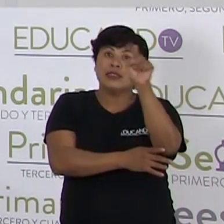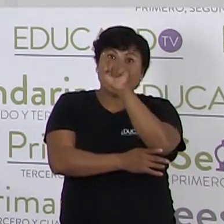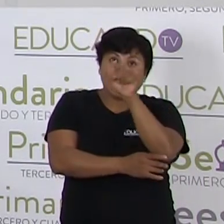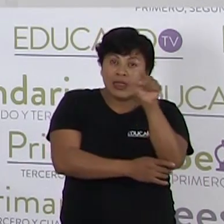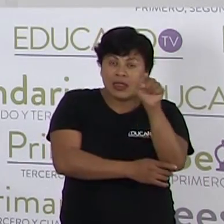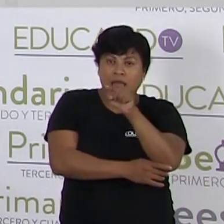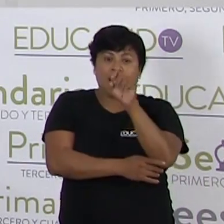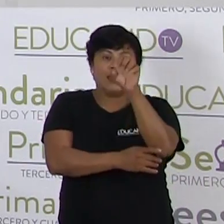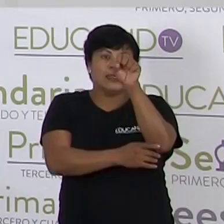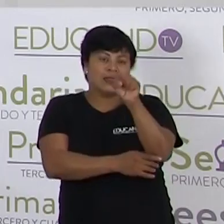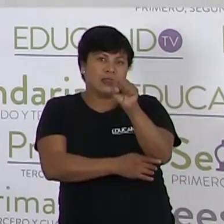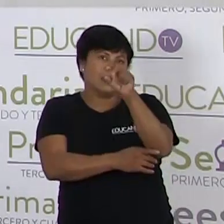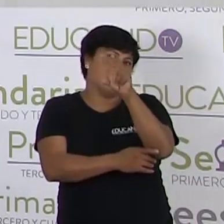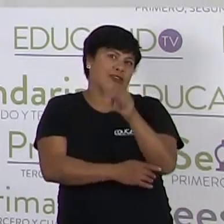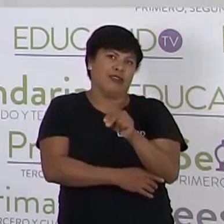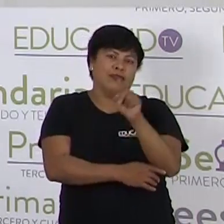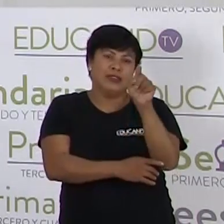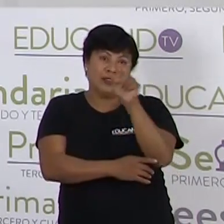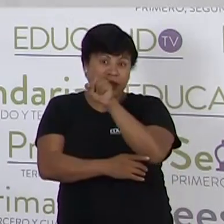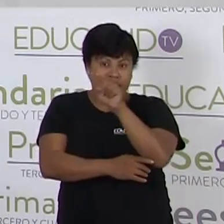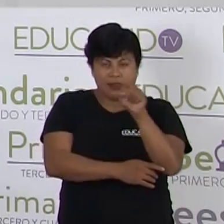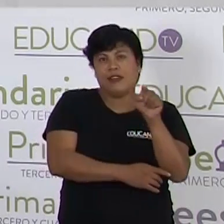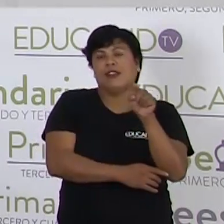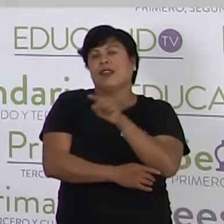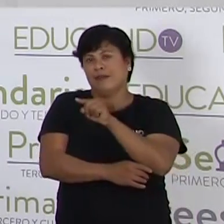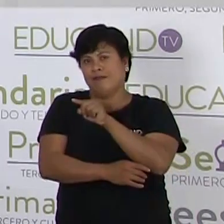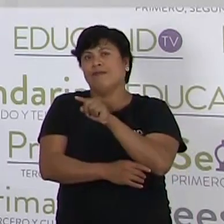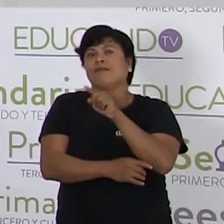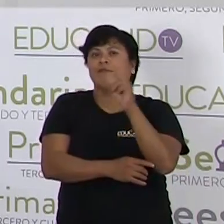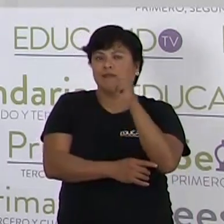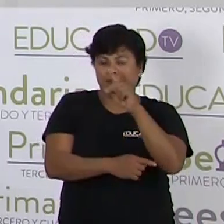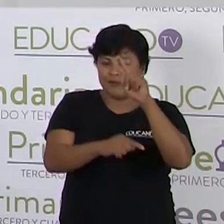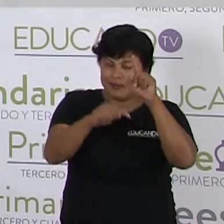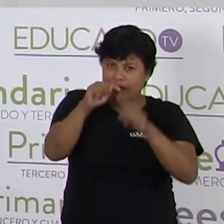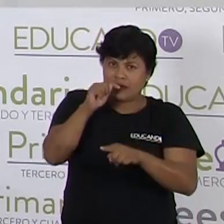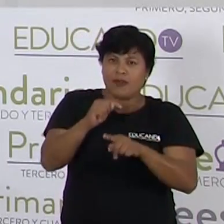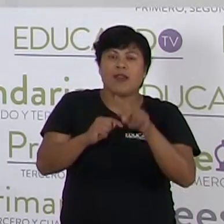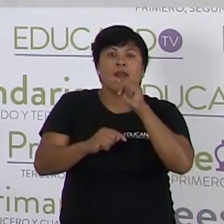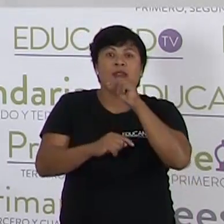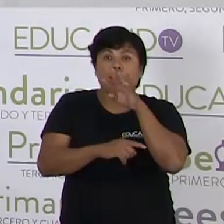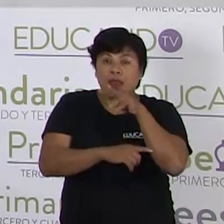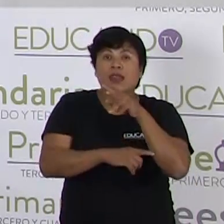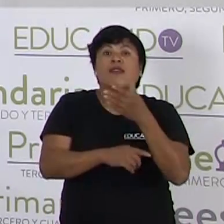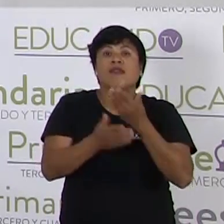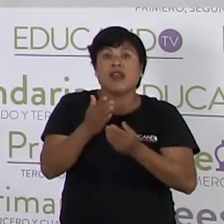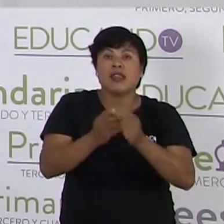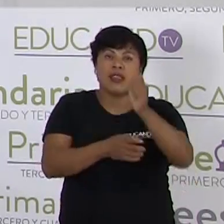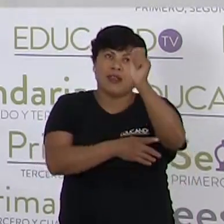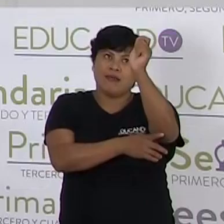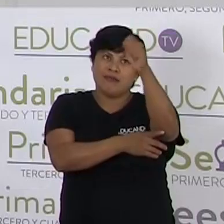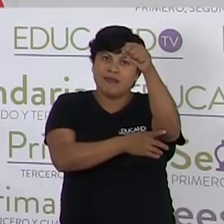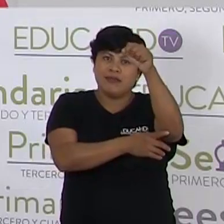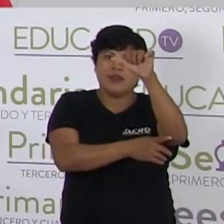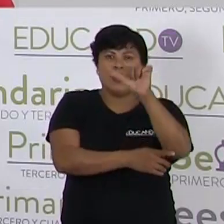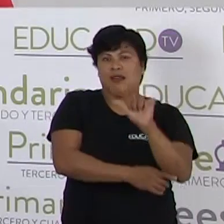esta S sea Z. También le falta el acento en la